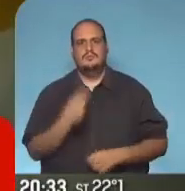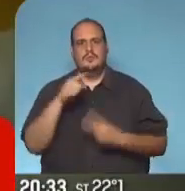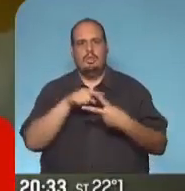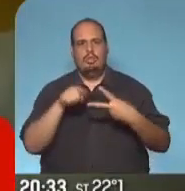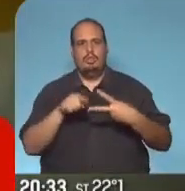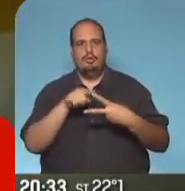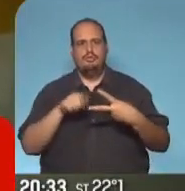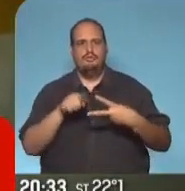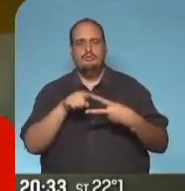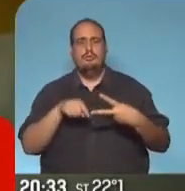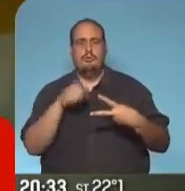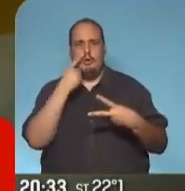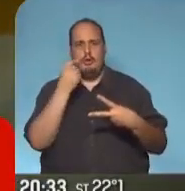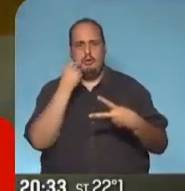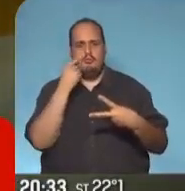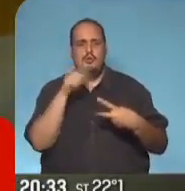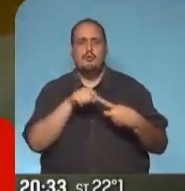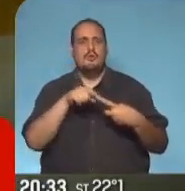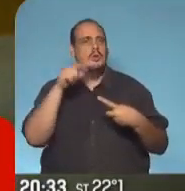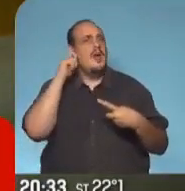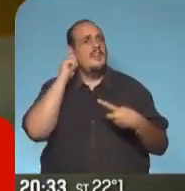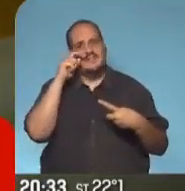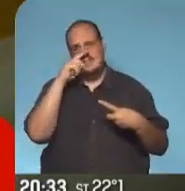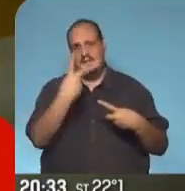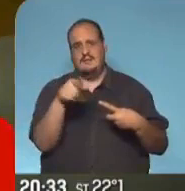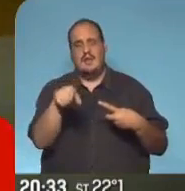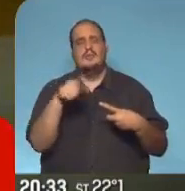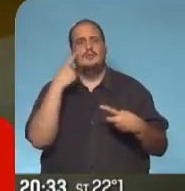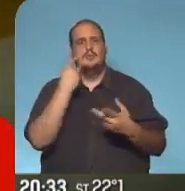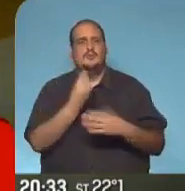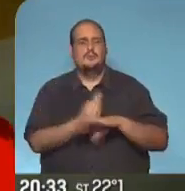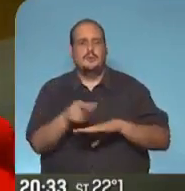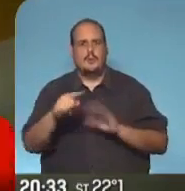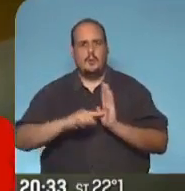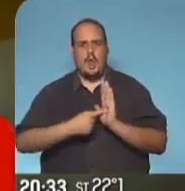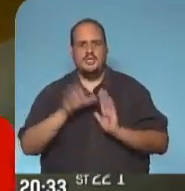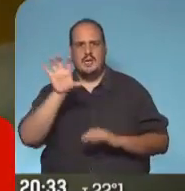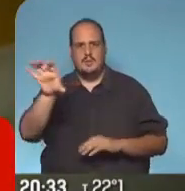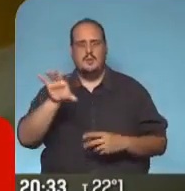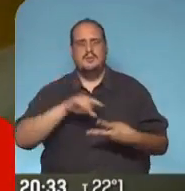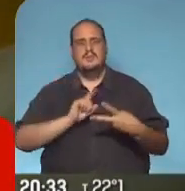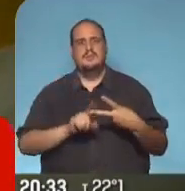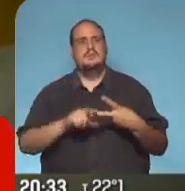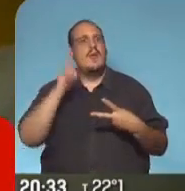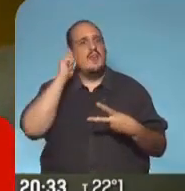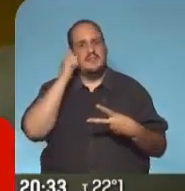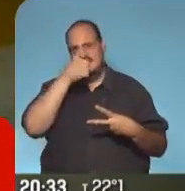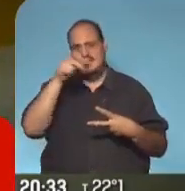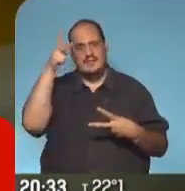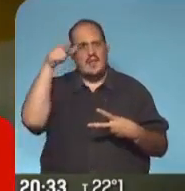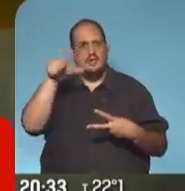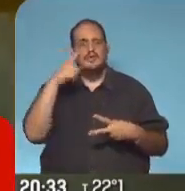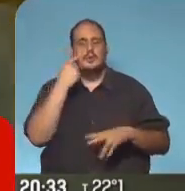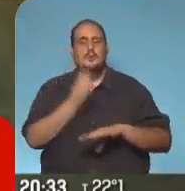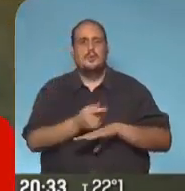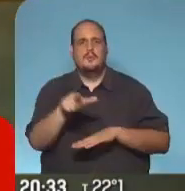Se trata de dos hombres, uno de 72 años, residente en la provincia de Buenos Aires, y otro de 68,